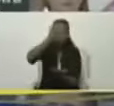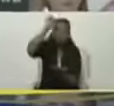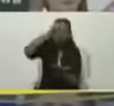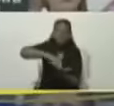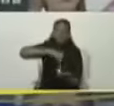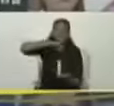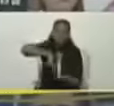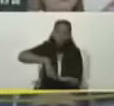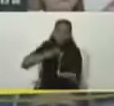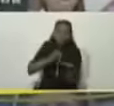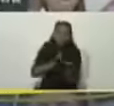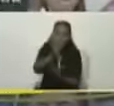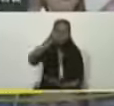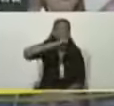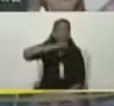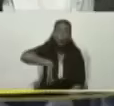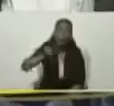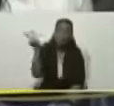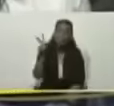de la historia,